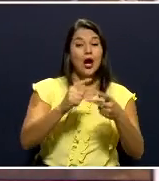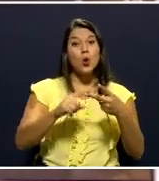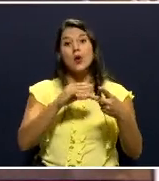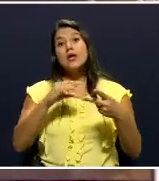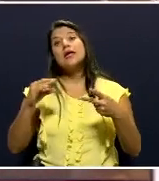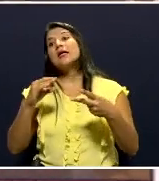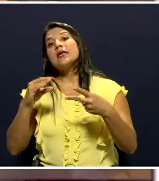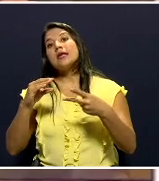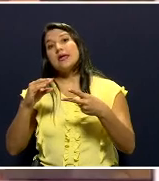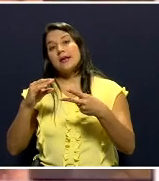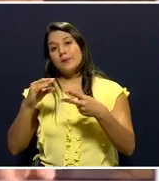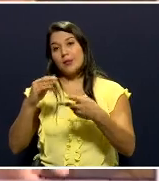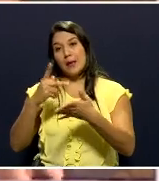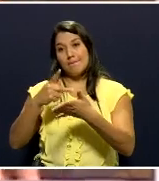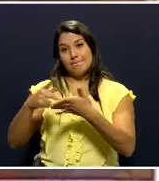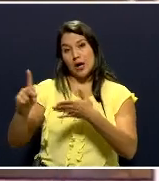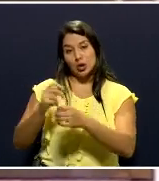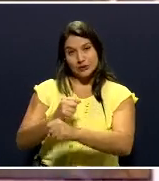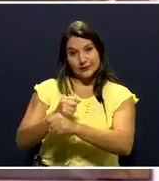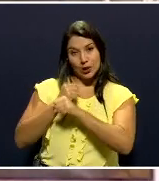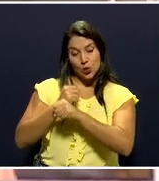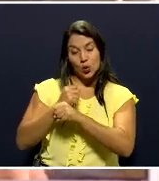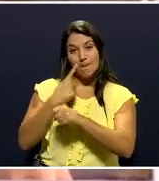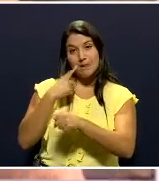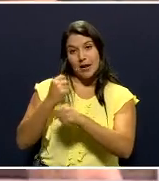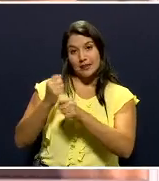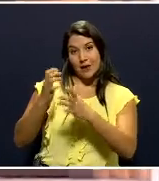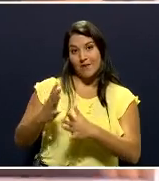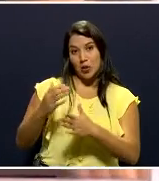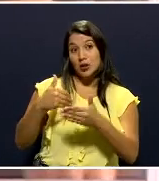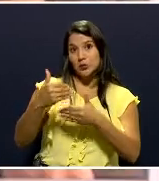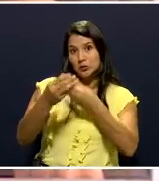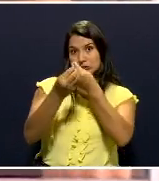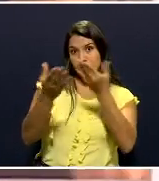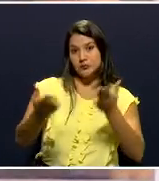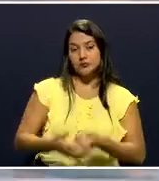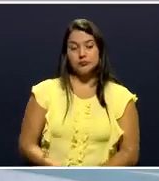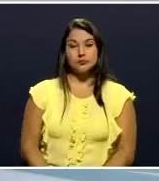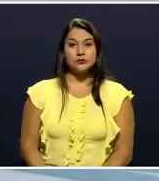sociales, las cuales se estarán dando a conocer en los próximos días.